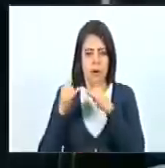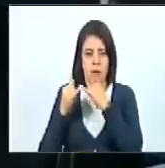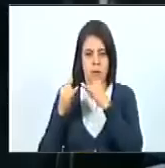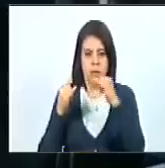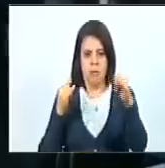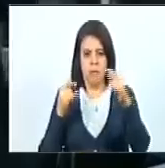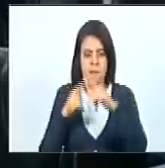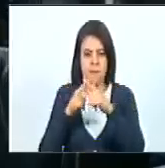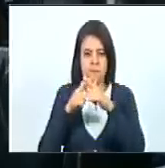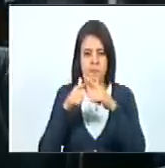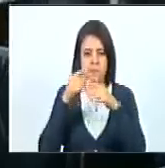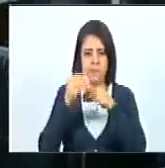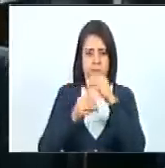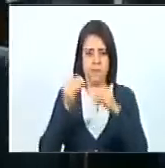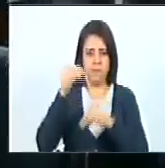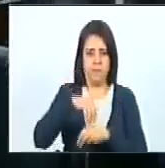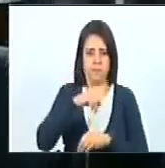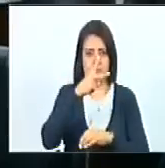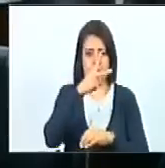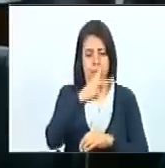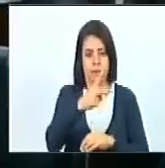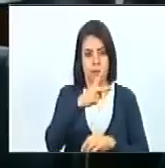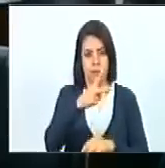de los más de